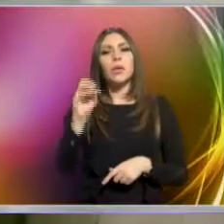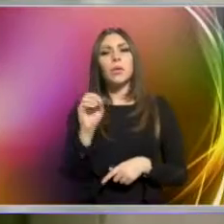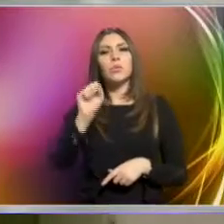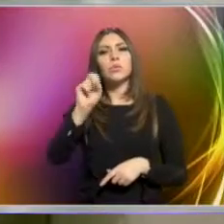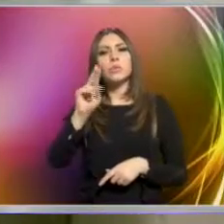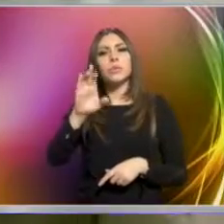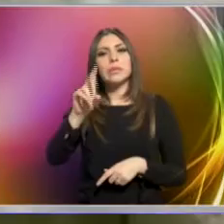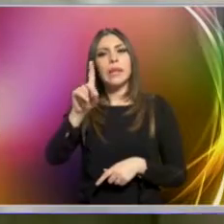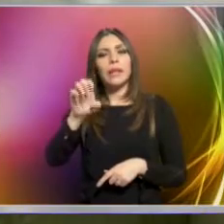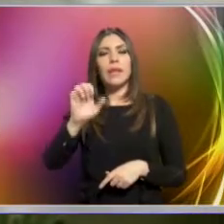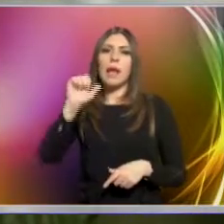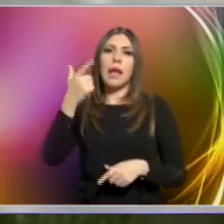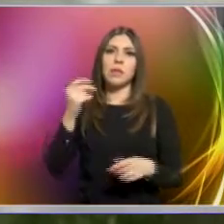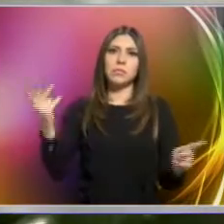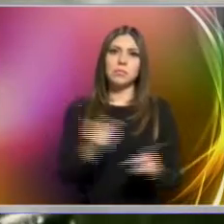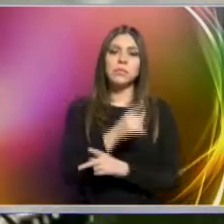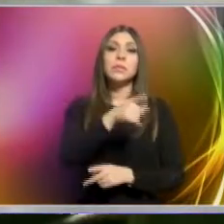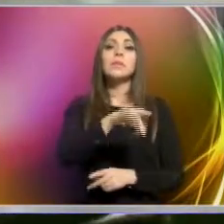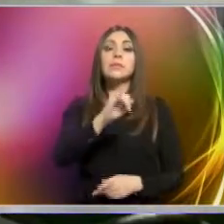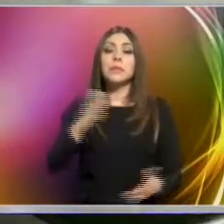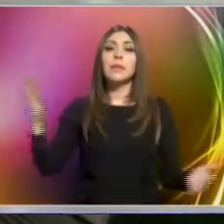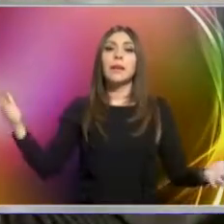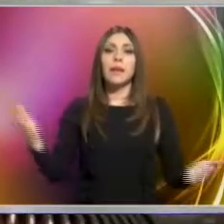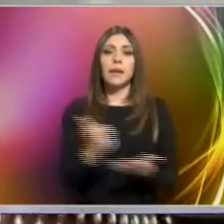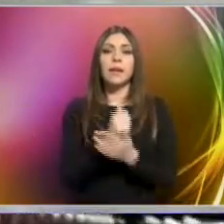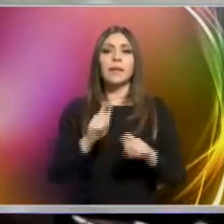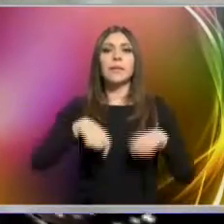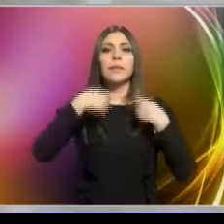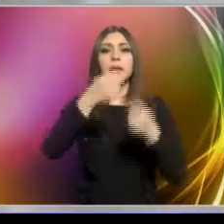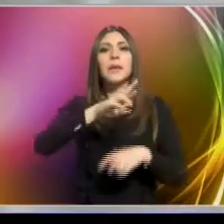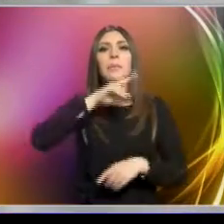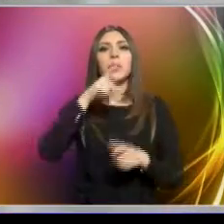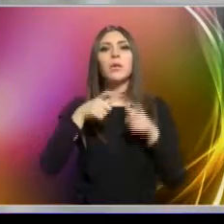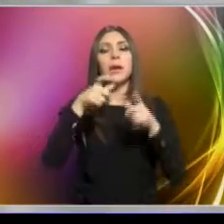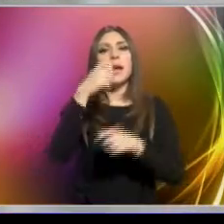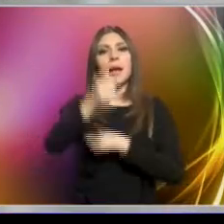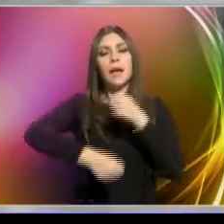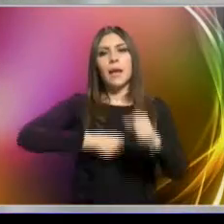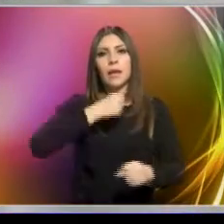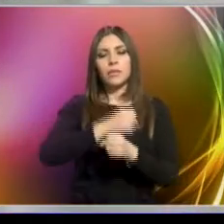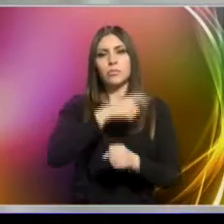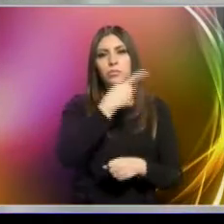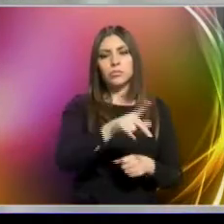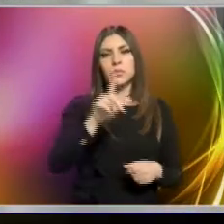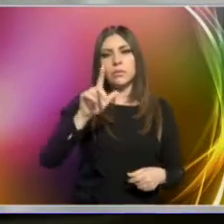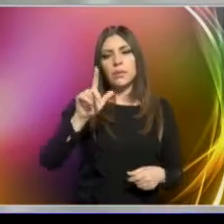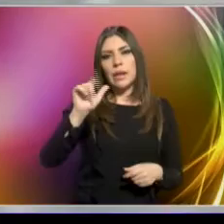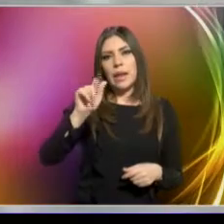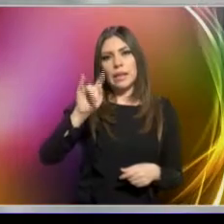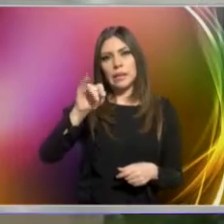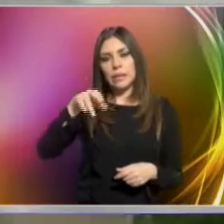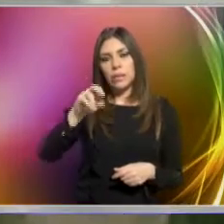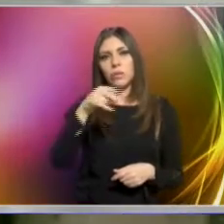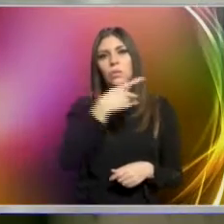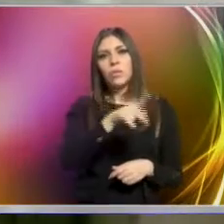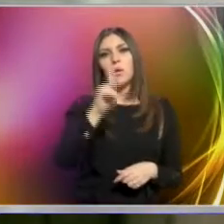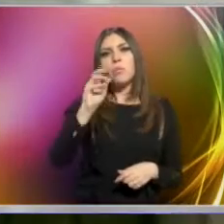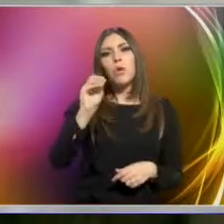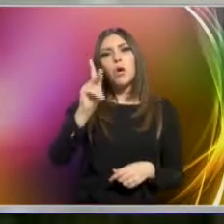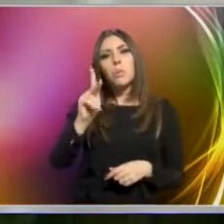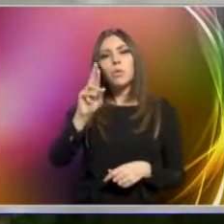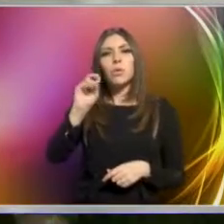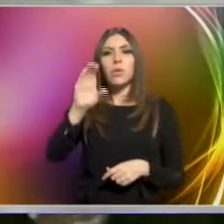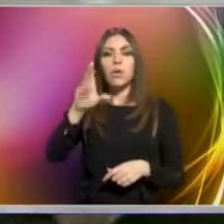Ella sí ganó como mejor disco del año latino, de pop Imagínate. rock, Sí. de los Grammys Claro. de este